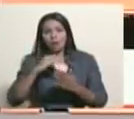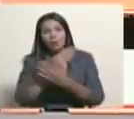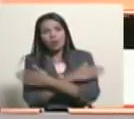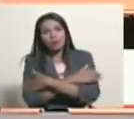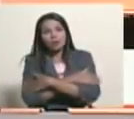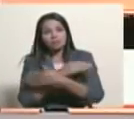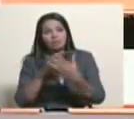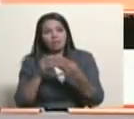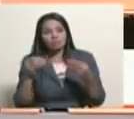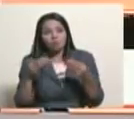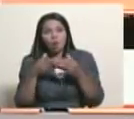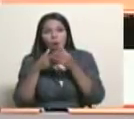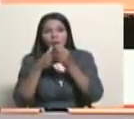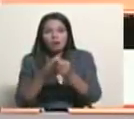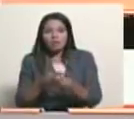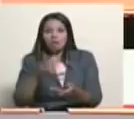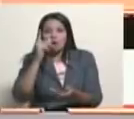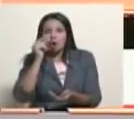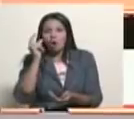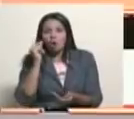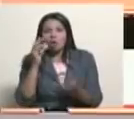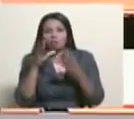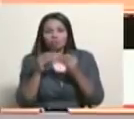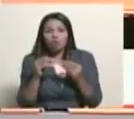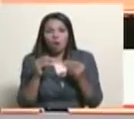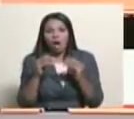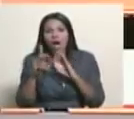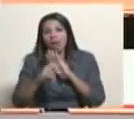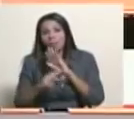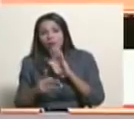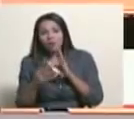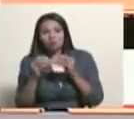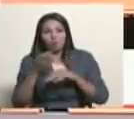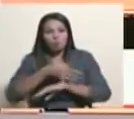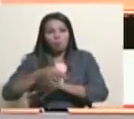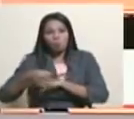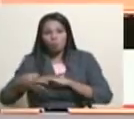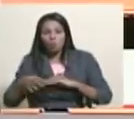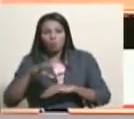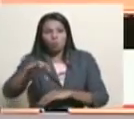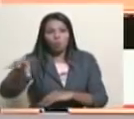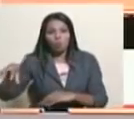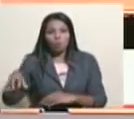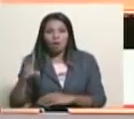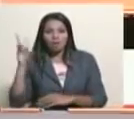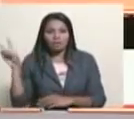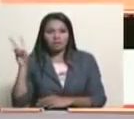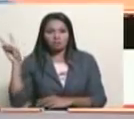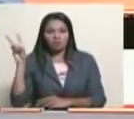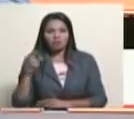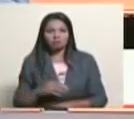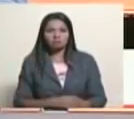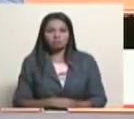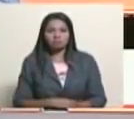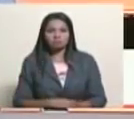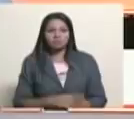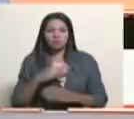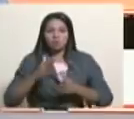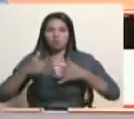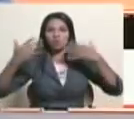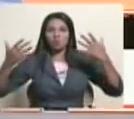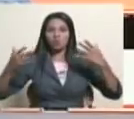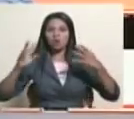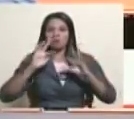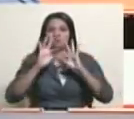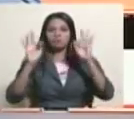los líderes, a las lideresas de todas las parroquias, municipios y estados del país, de esta inmensa